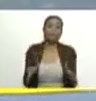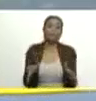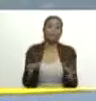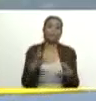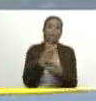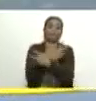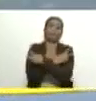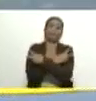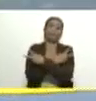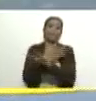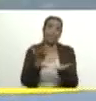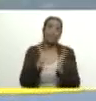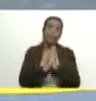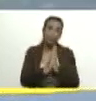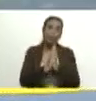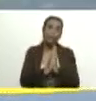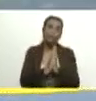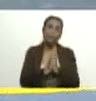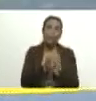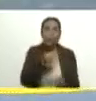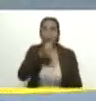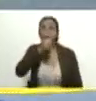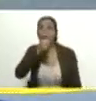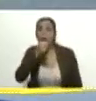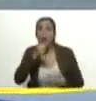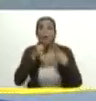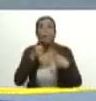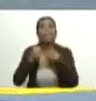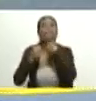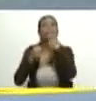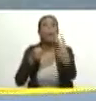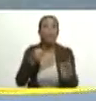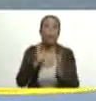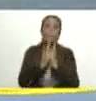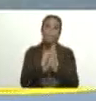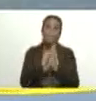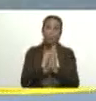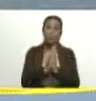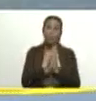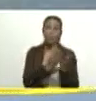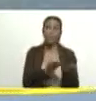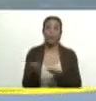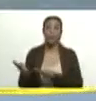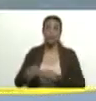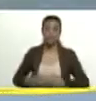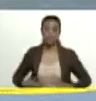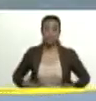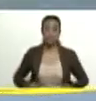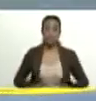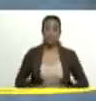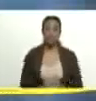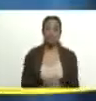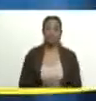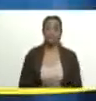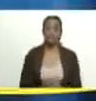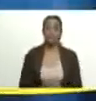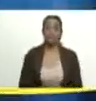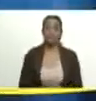momias y le dan a Marcos un micrófono. Marcos, adelante, bienvenido. Gracias,